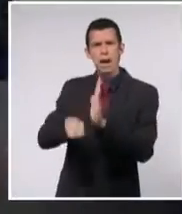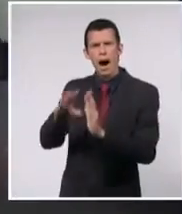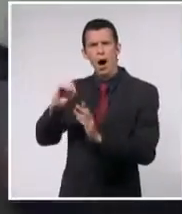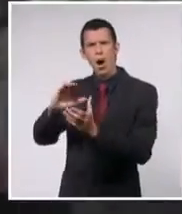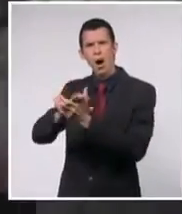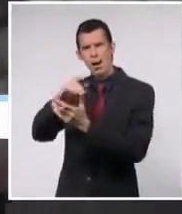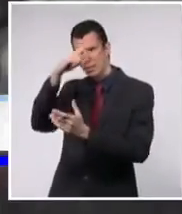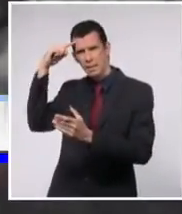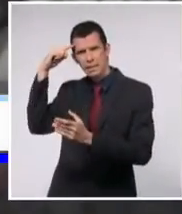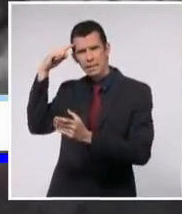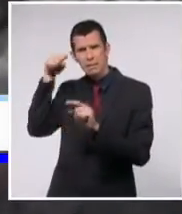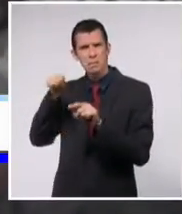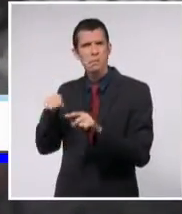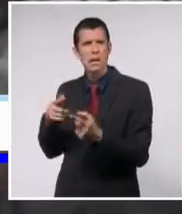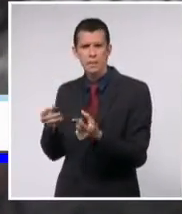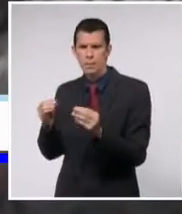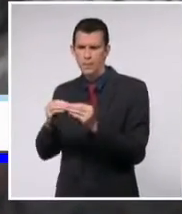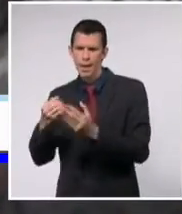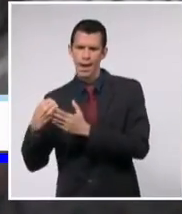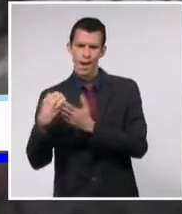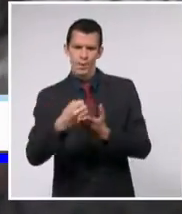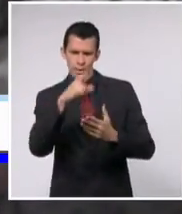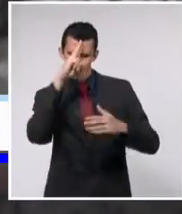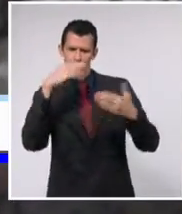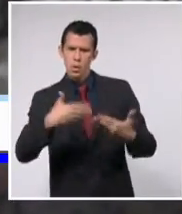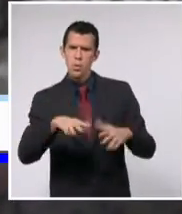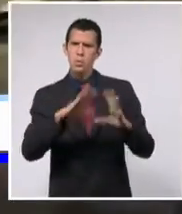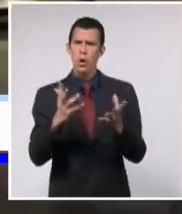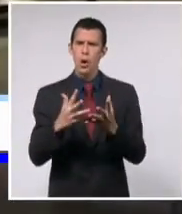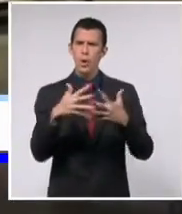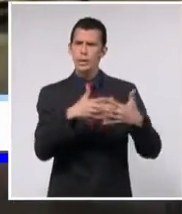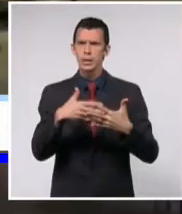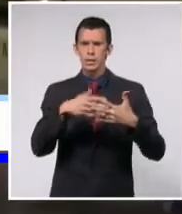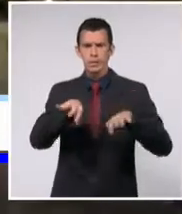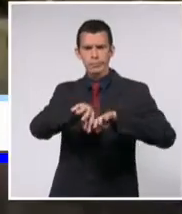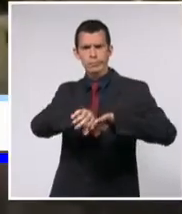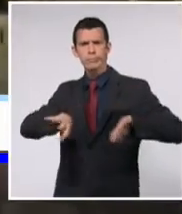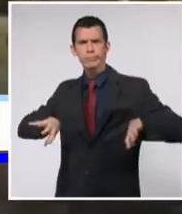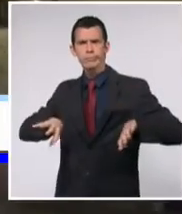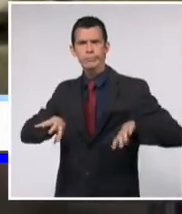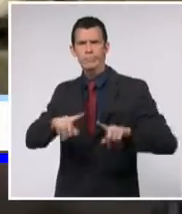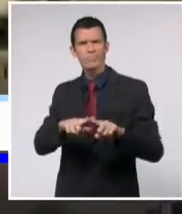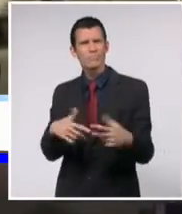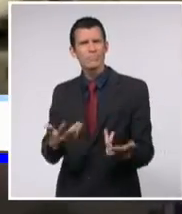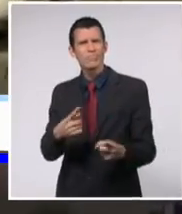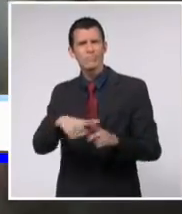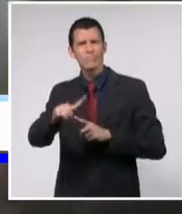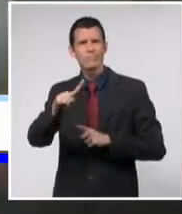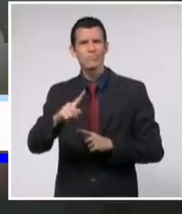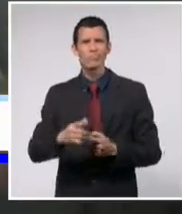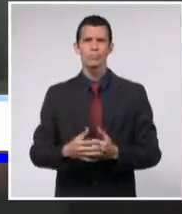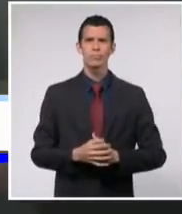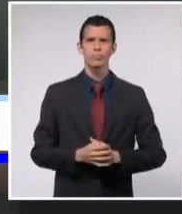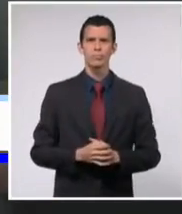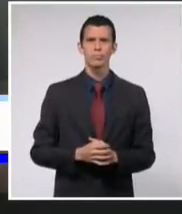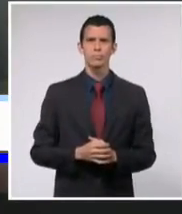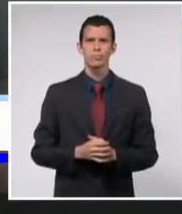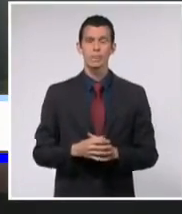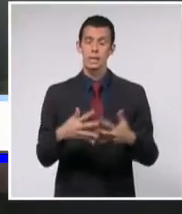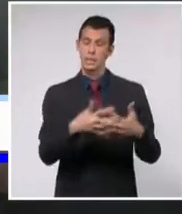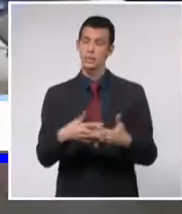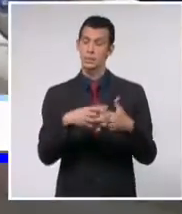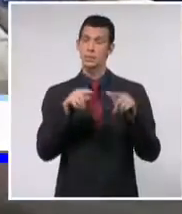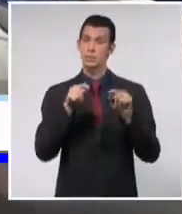En estos momentos, Estados Unidos afronta un repunte de contagios por coronavirus. Los hospitales en los estados